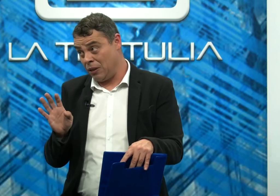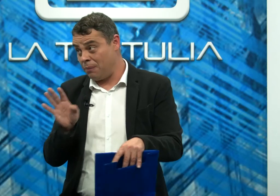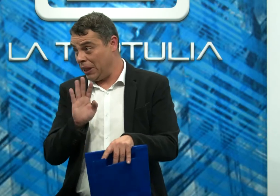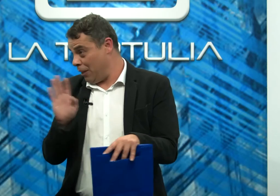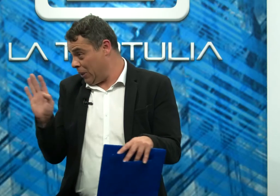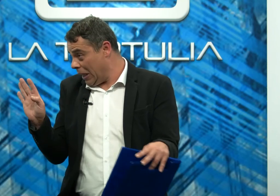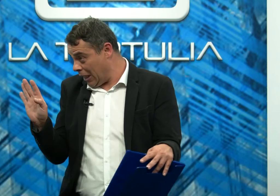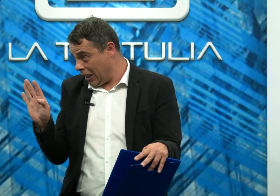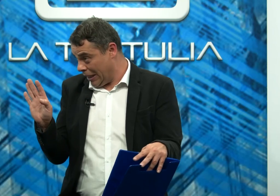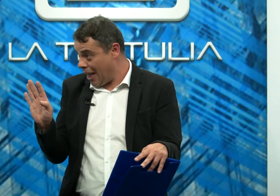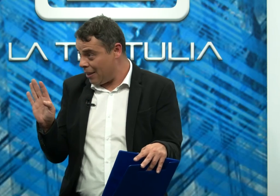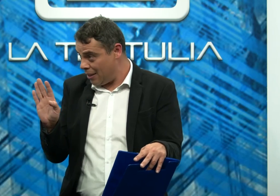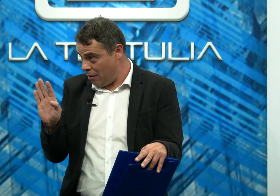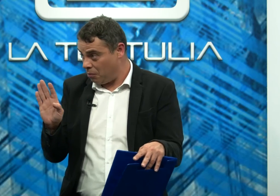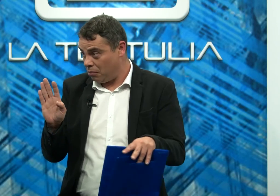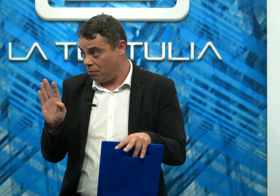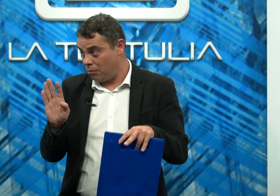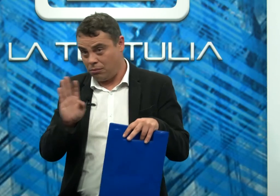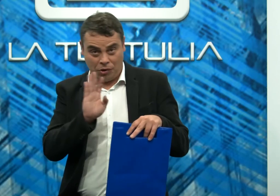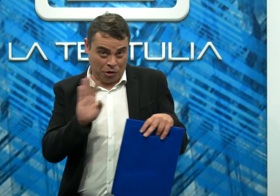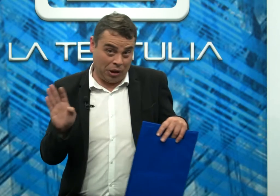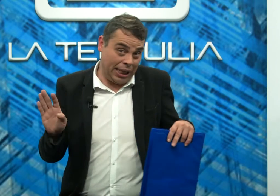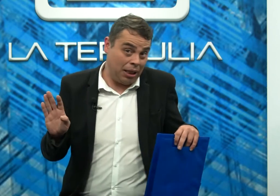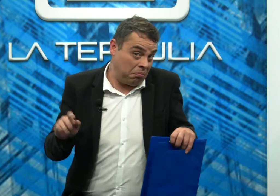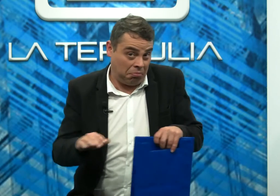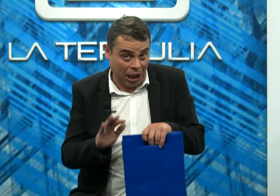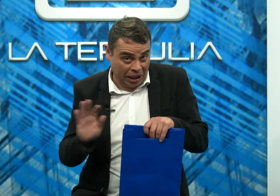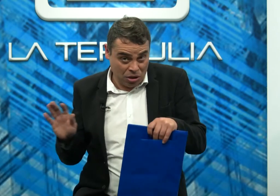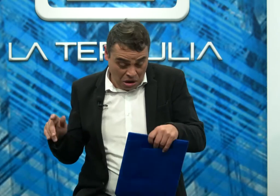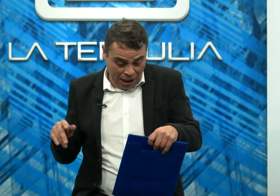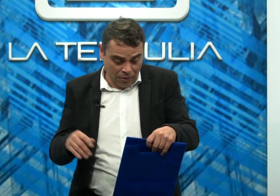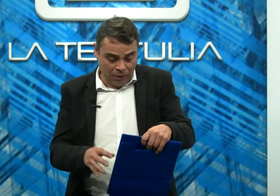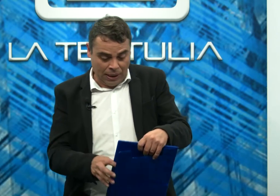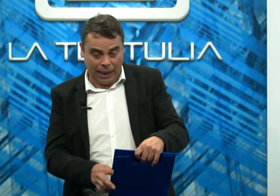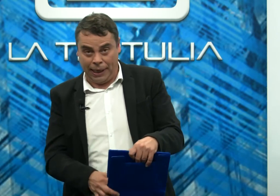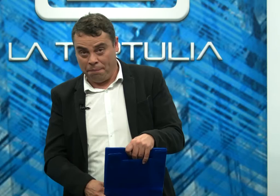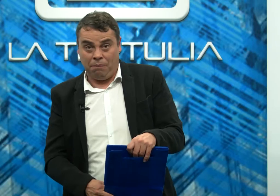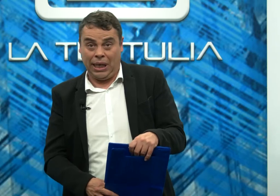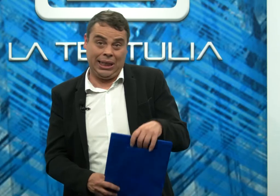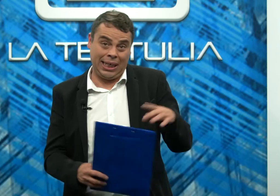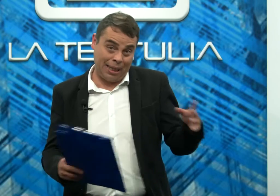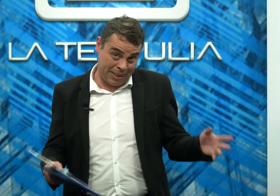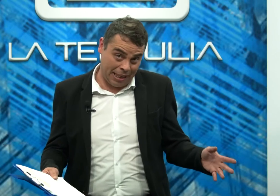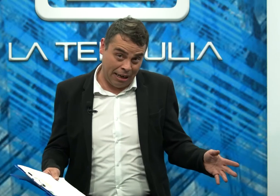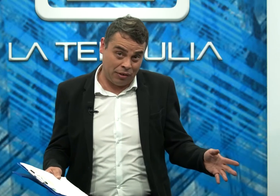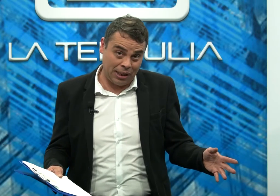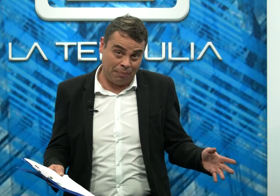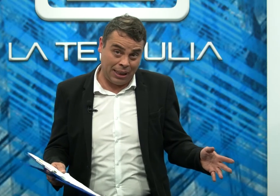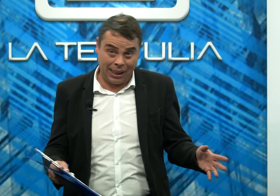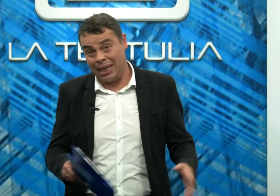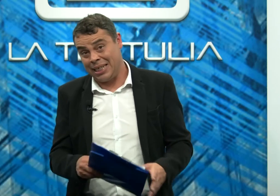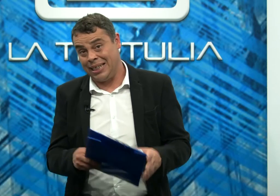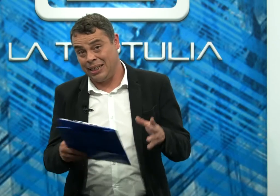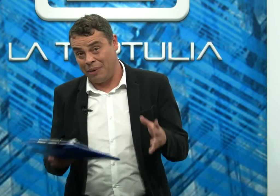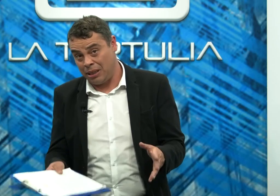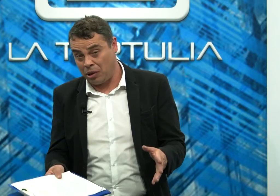de 2 millones, ¿me dirán ustedes qué cantidad es esa? Yo creo que irrisoria. Y tienen que empezar a hablarnos también